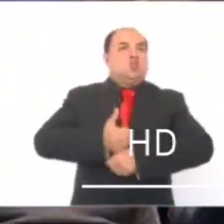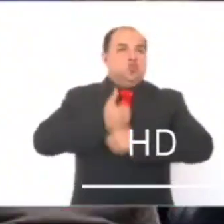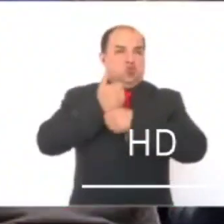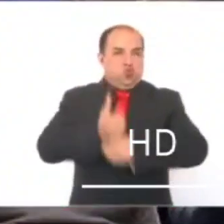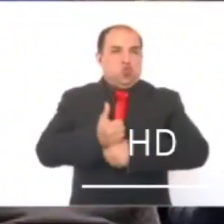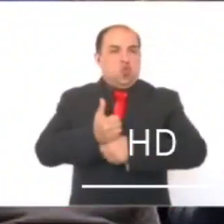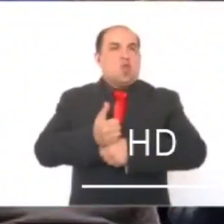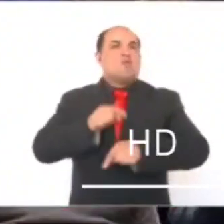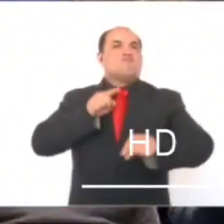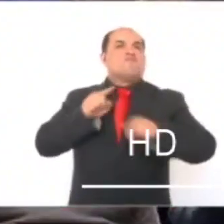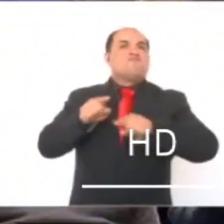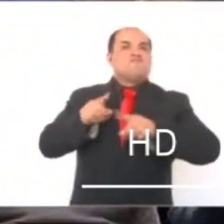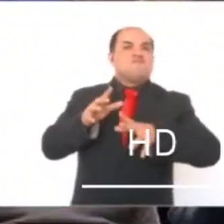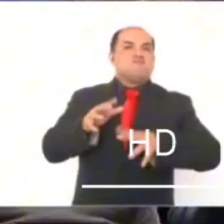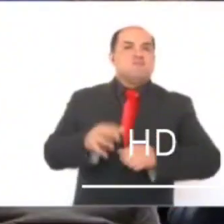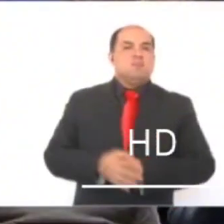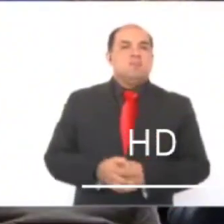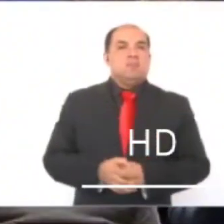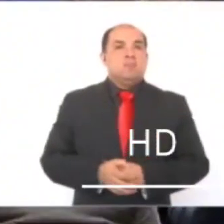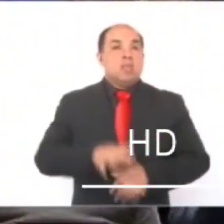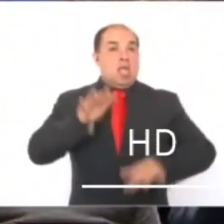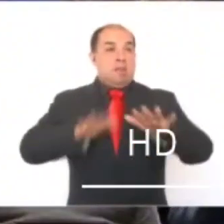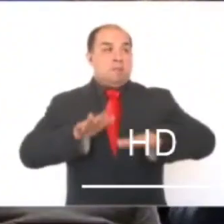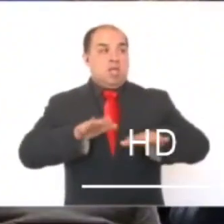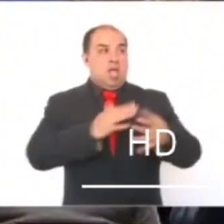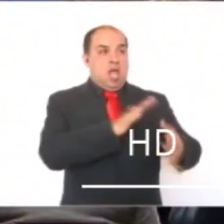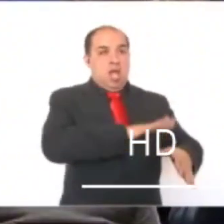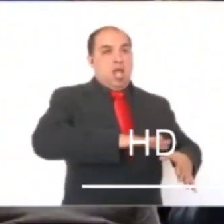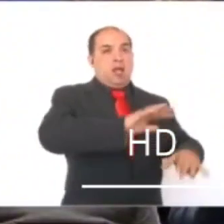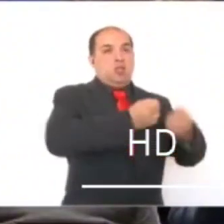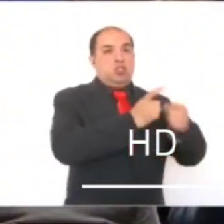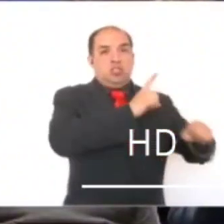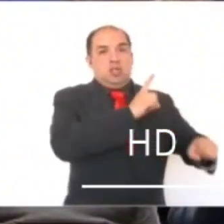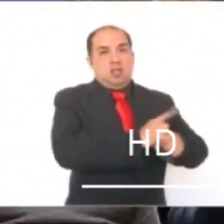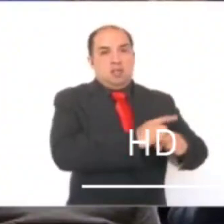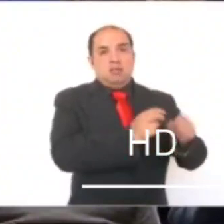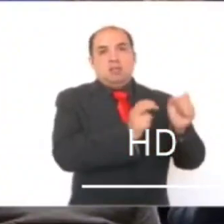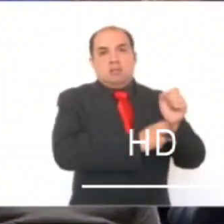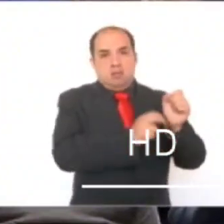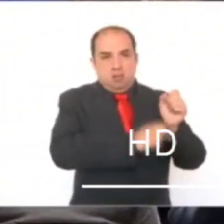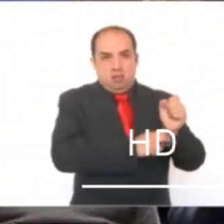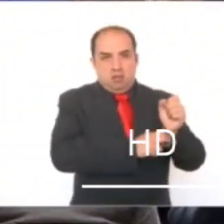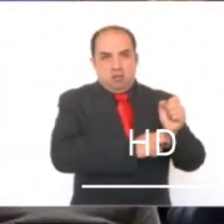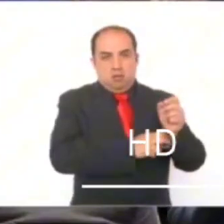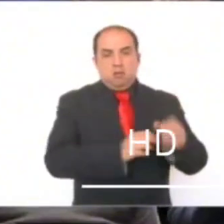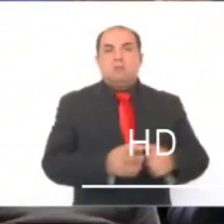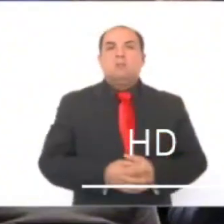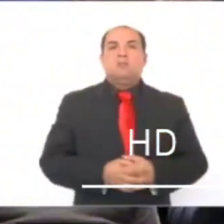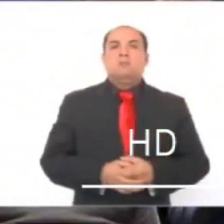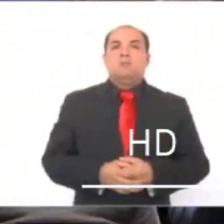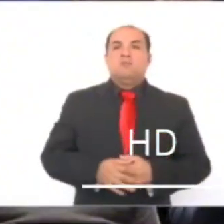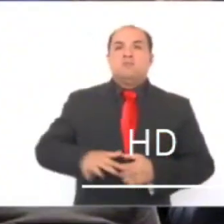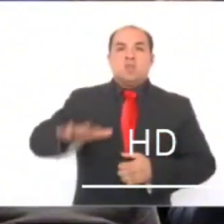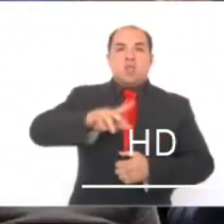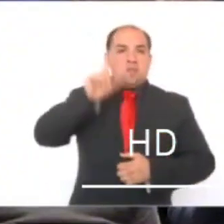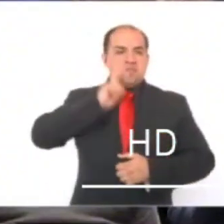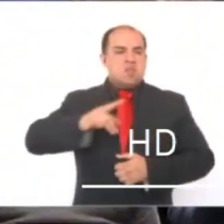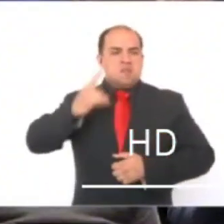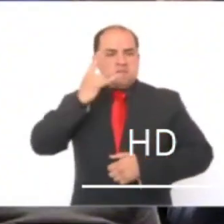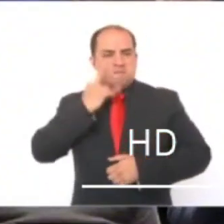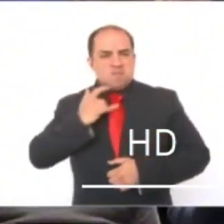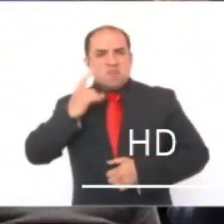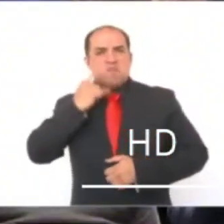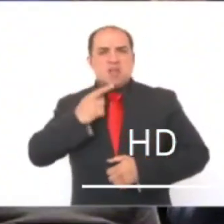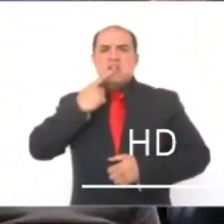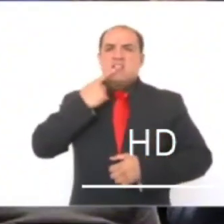brutalidad. Y a veces, sobre todo la sociedad, los ocultaba. La lucha de las mujeres y su